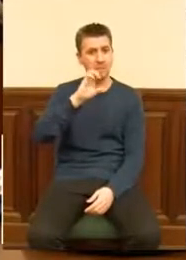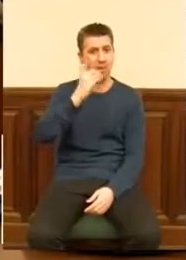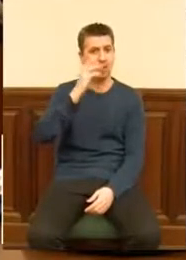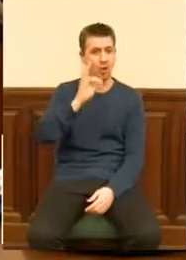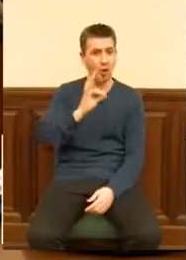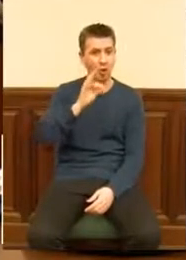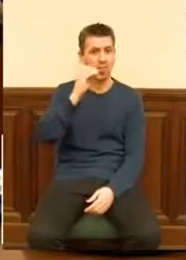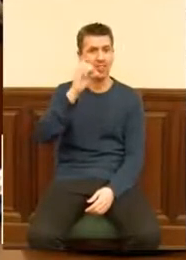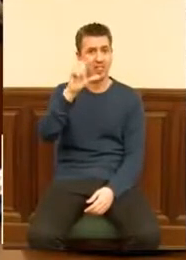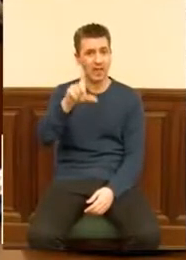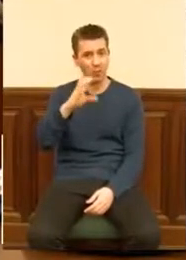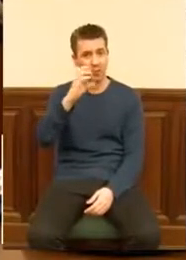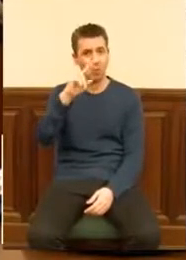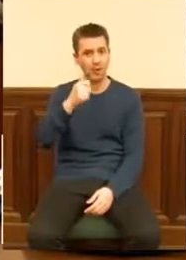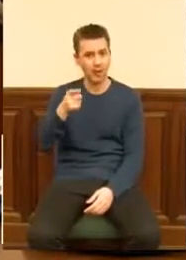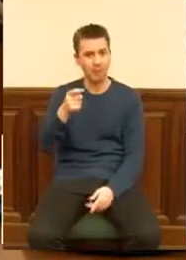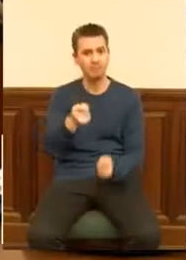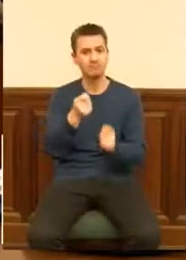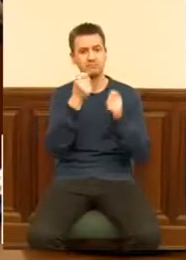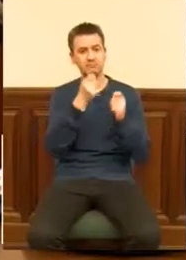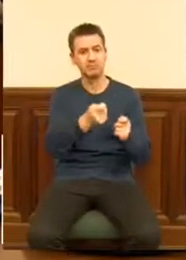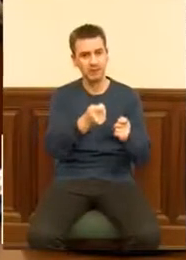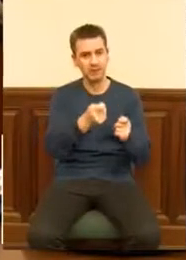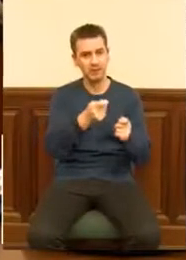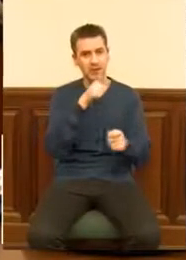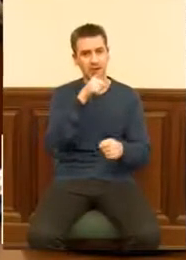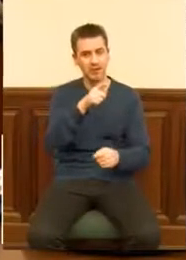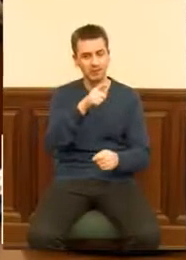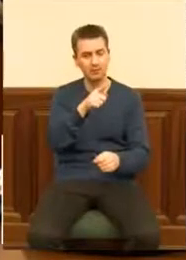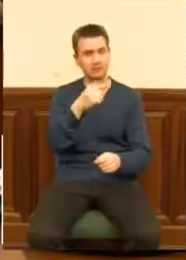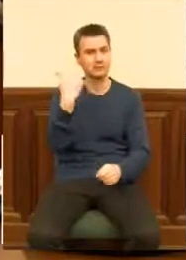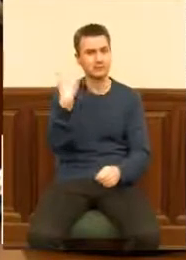nacional y alcalde de Madrid a horas parciales, Martínez Almeida.